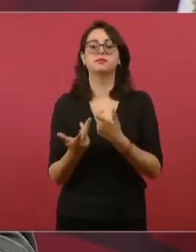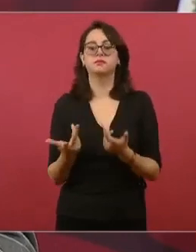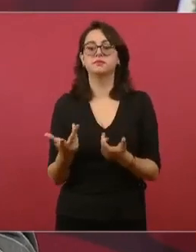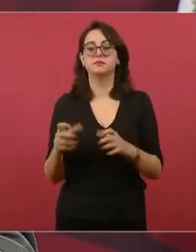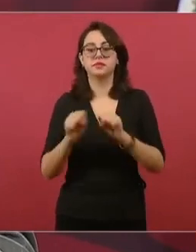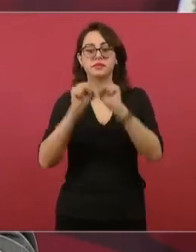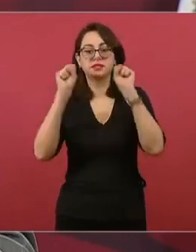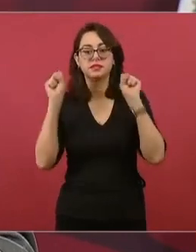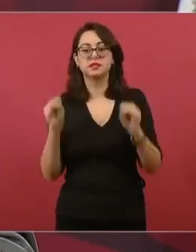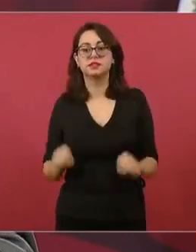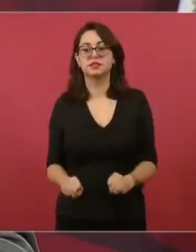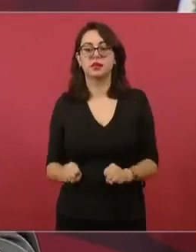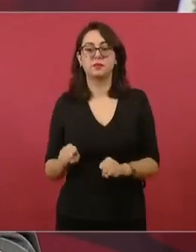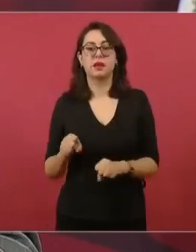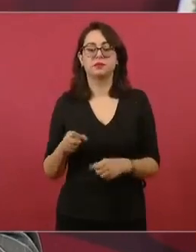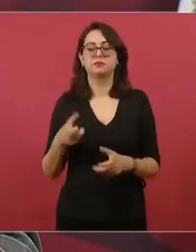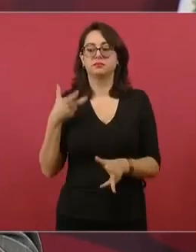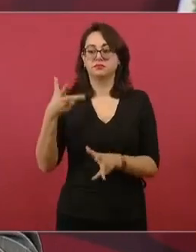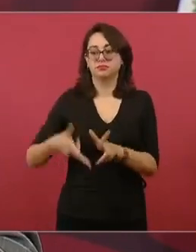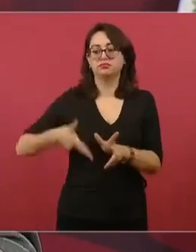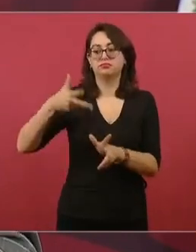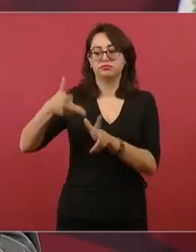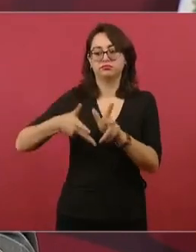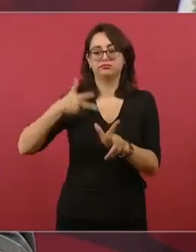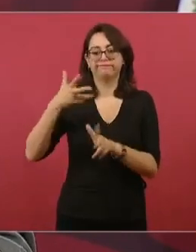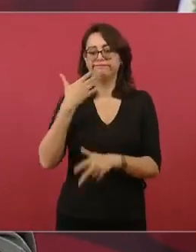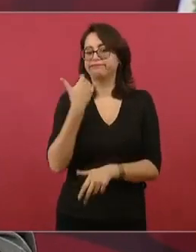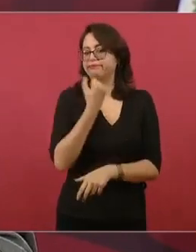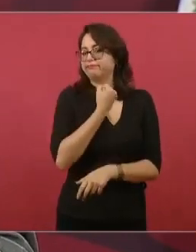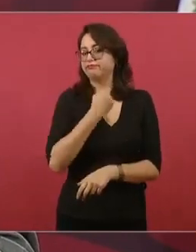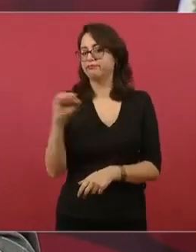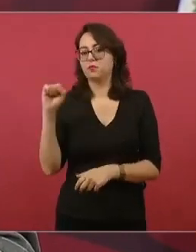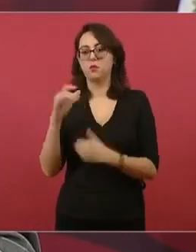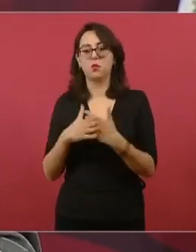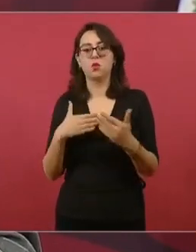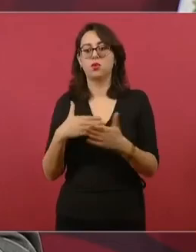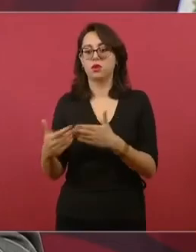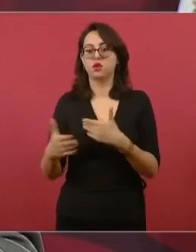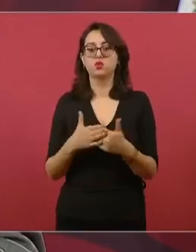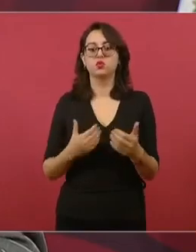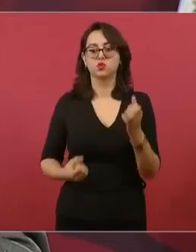todo un sistema ferroviario de primer orden.